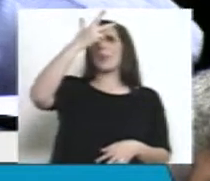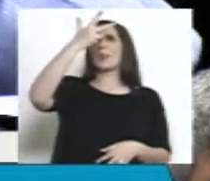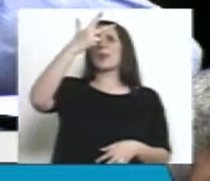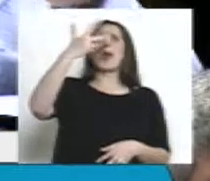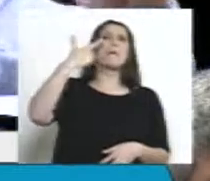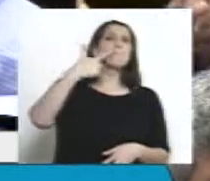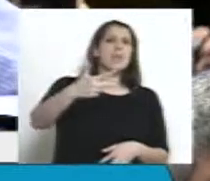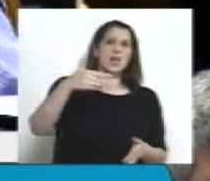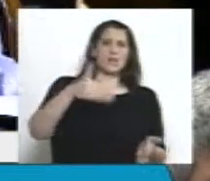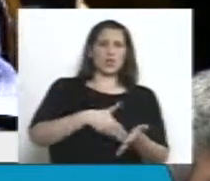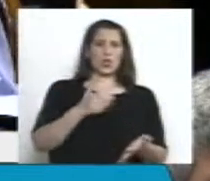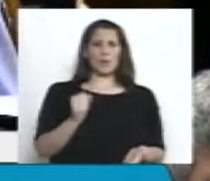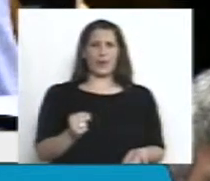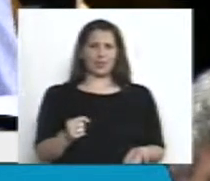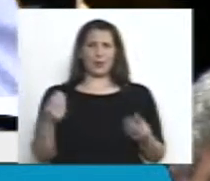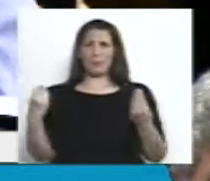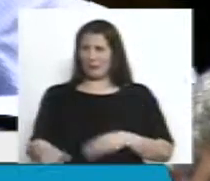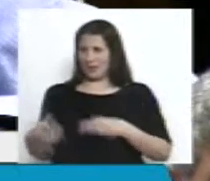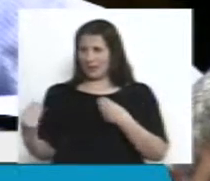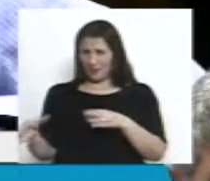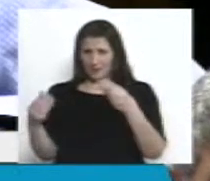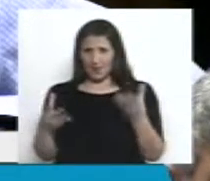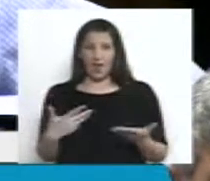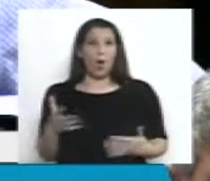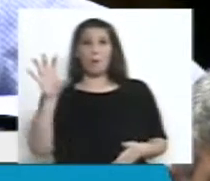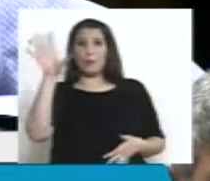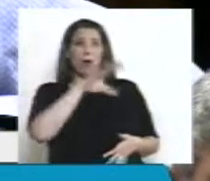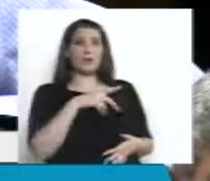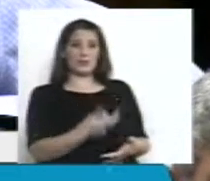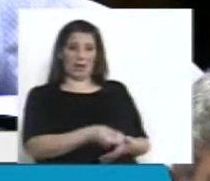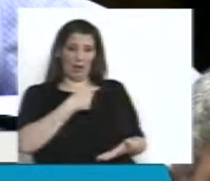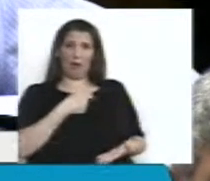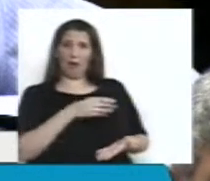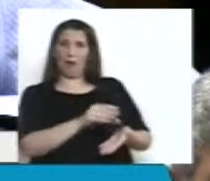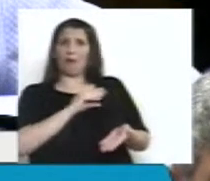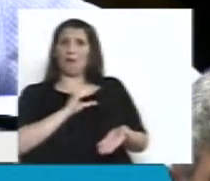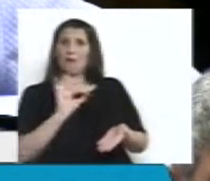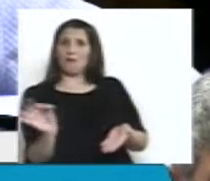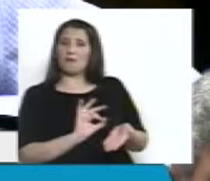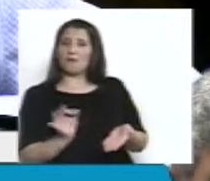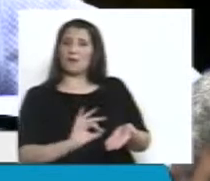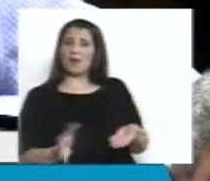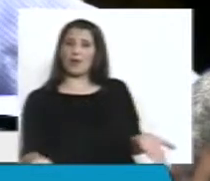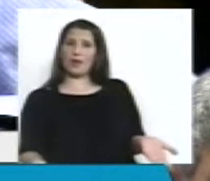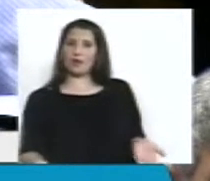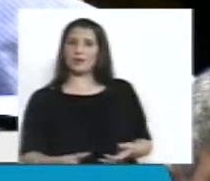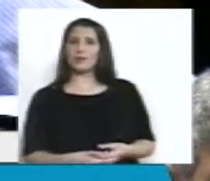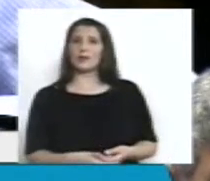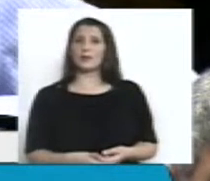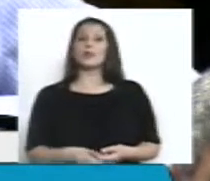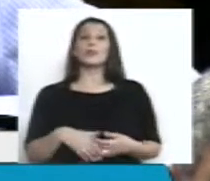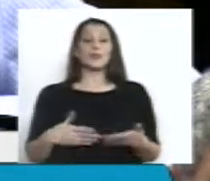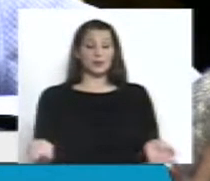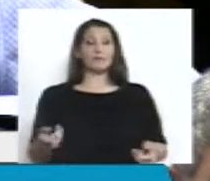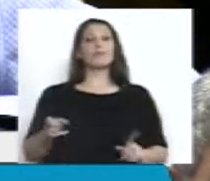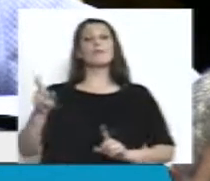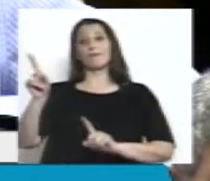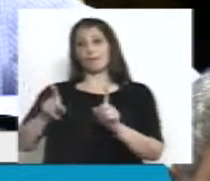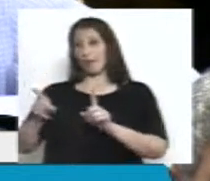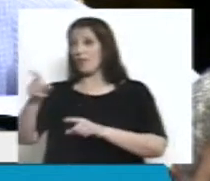podríamos seguir. Dinero que no reciben las provincias cuando los que levanten la mano lo hagan. Y van a volver